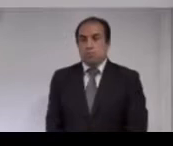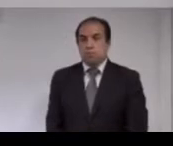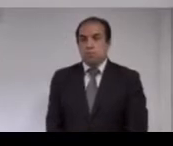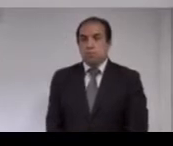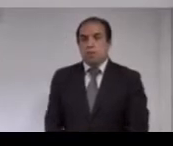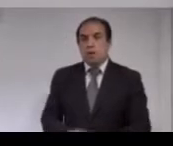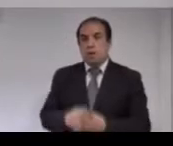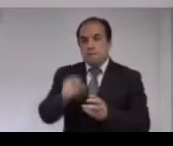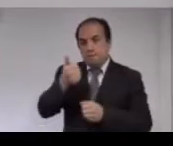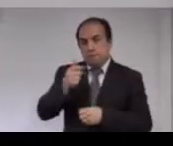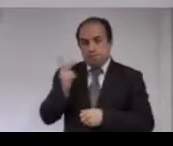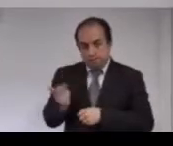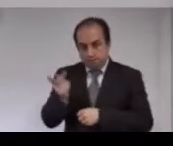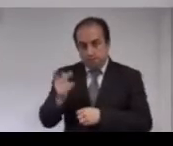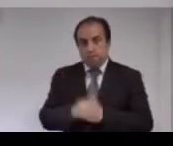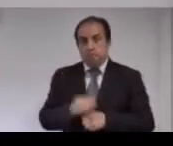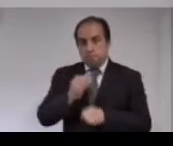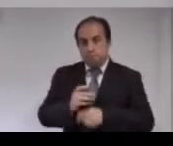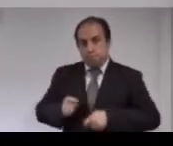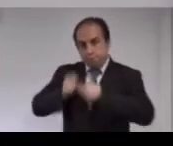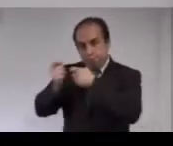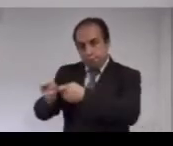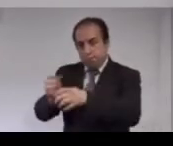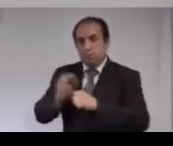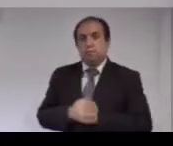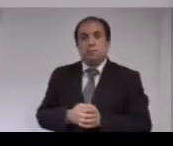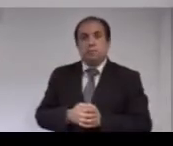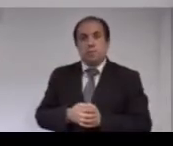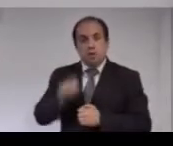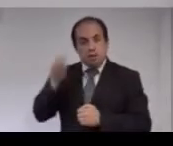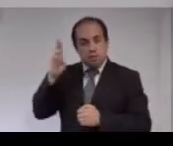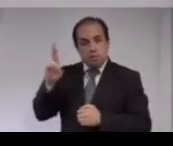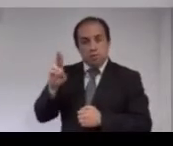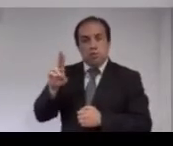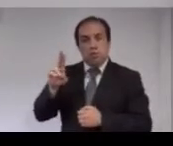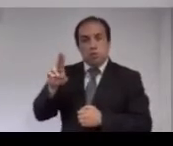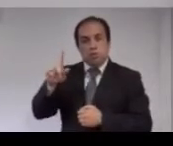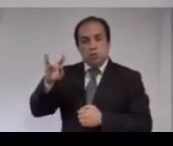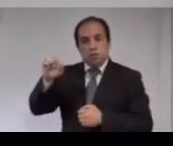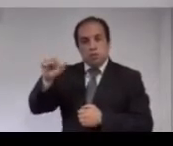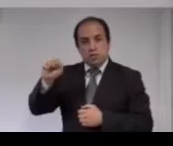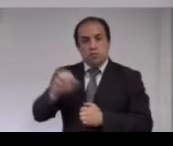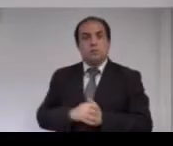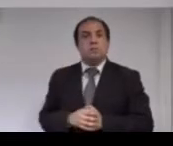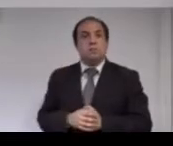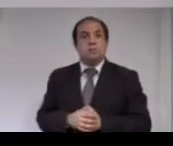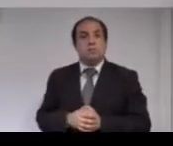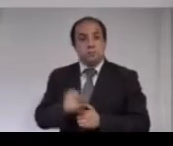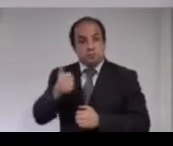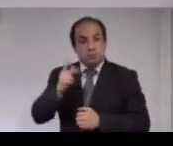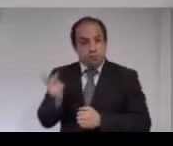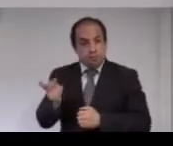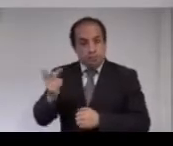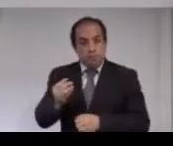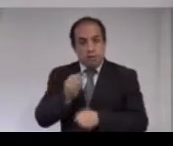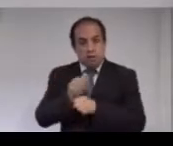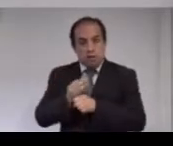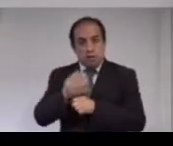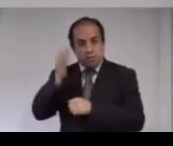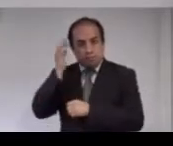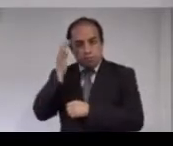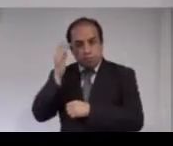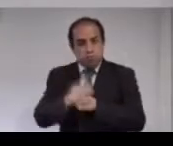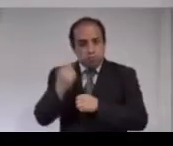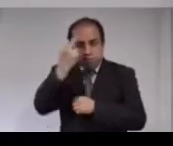En cuanto a la primera pregunta, y ahorita cedo la palabra al maestro Ulises, en cuanto a la primera pregunta, aún se está terminando de